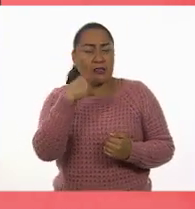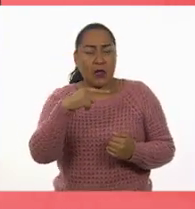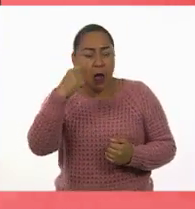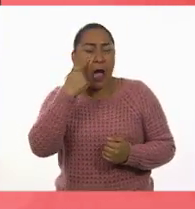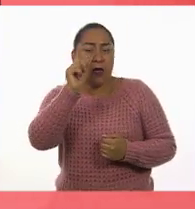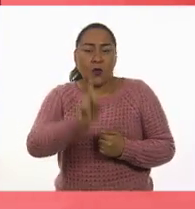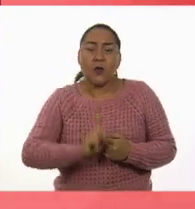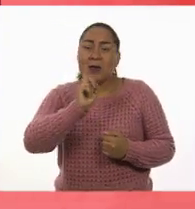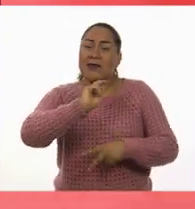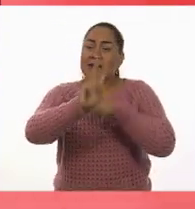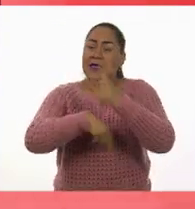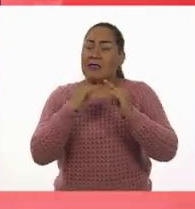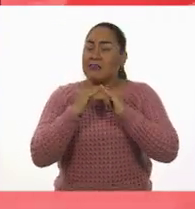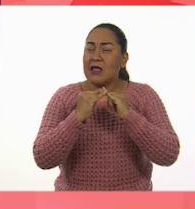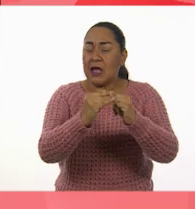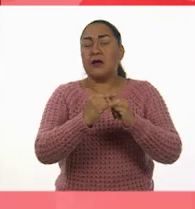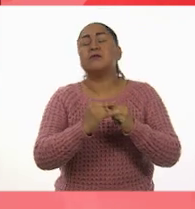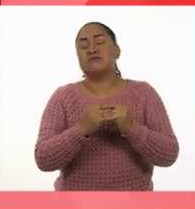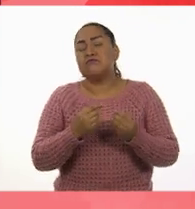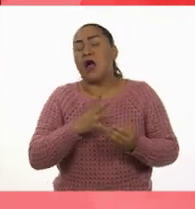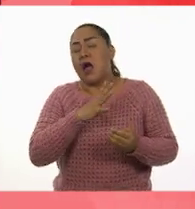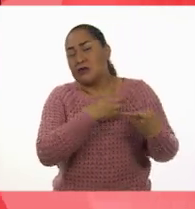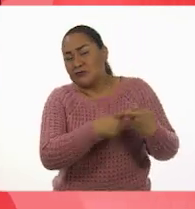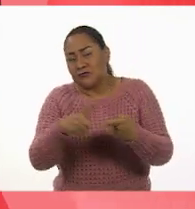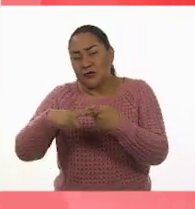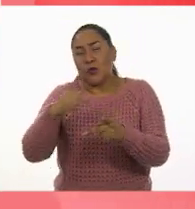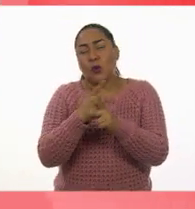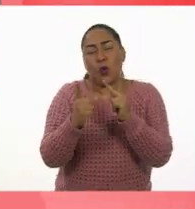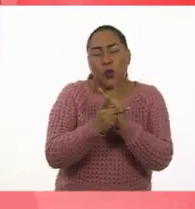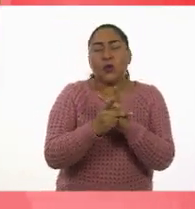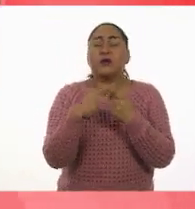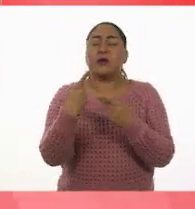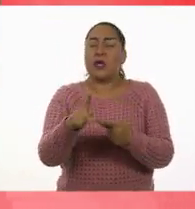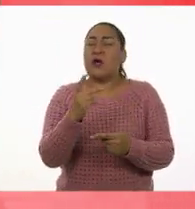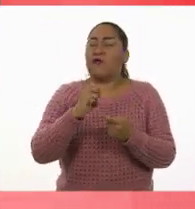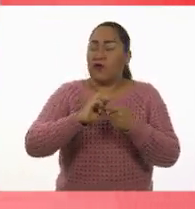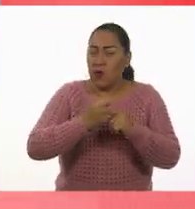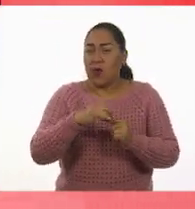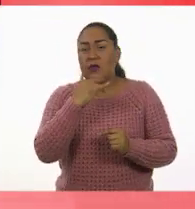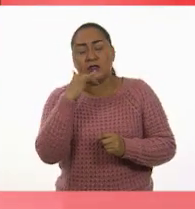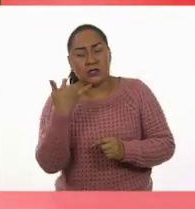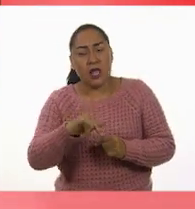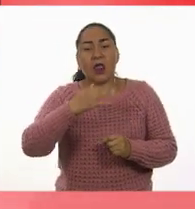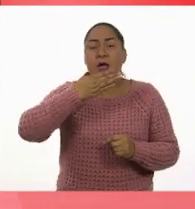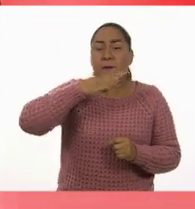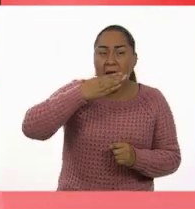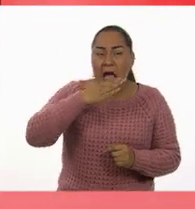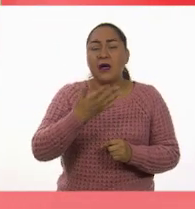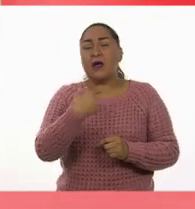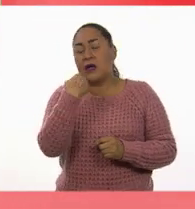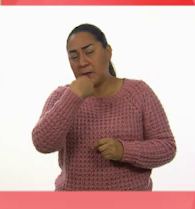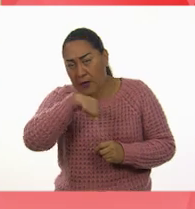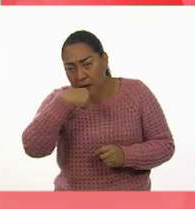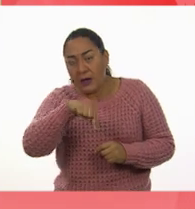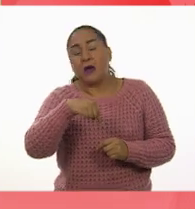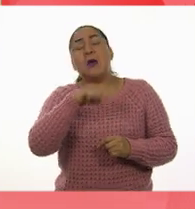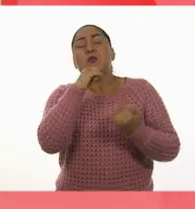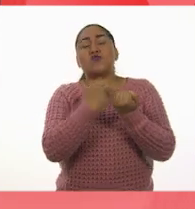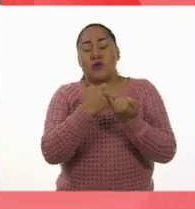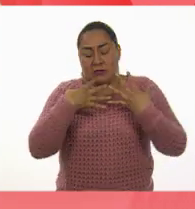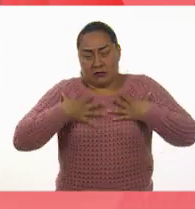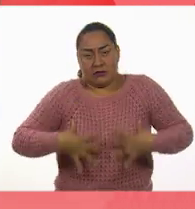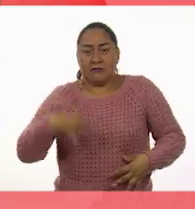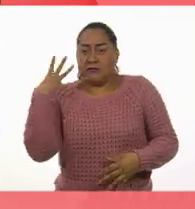dominical, donde ofrecen productos originarios de la zona como frijol, chile, maíz, guajolotes, así como sus bellos